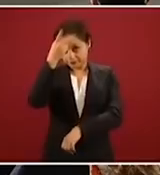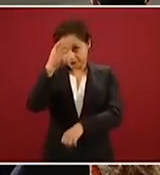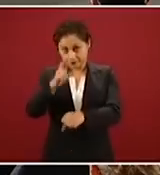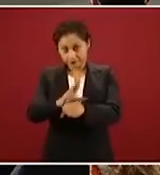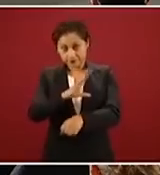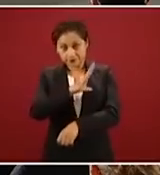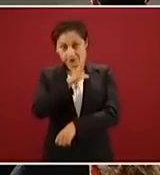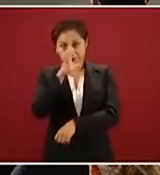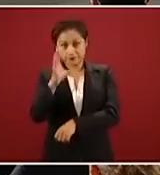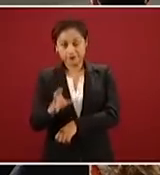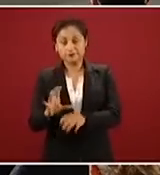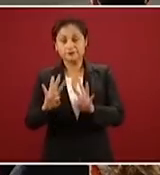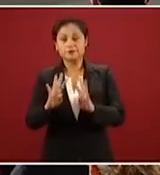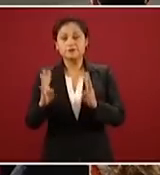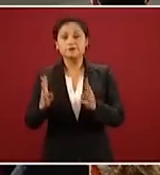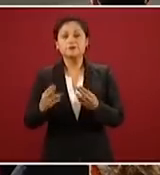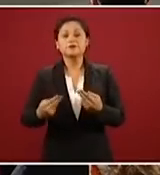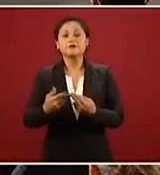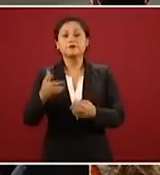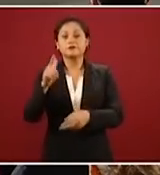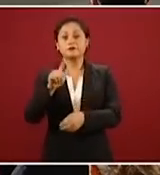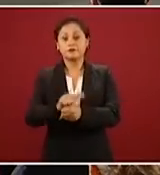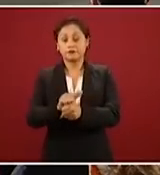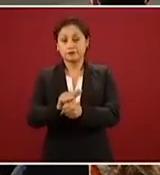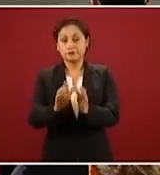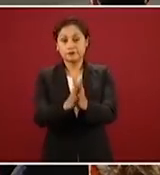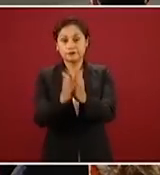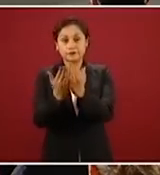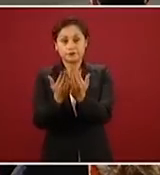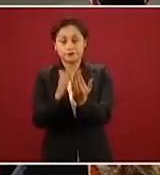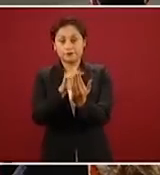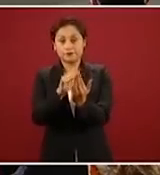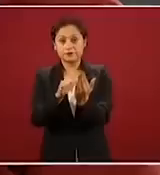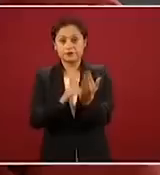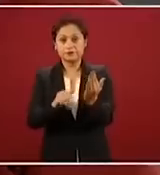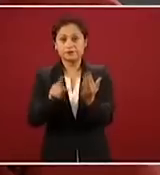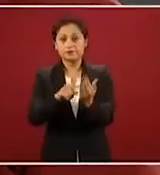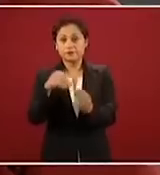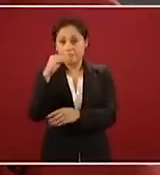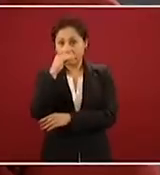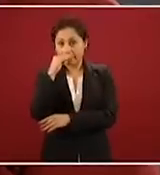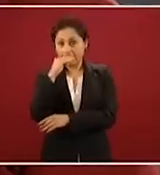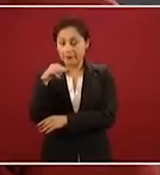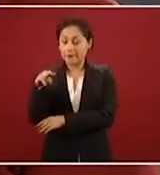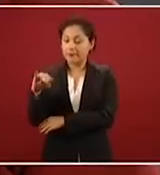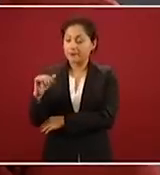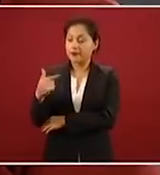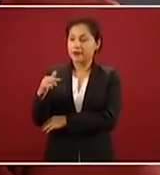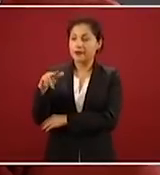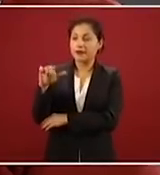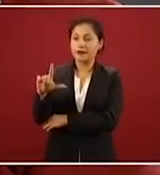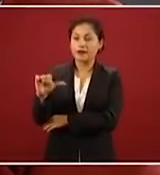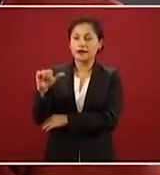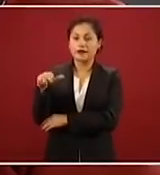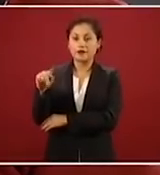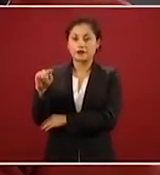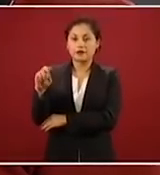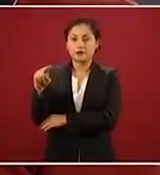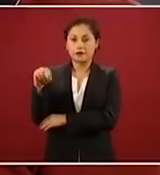Comisión Nacional de Textos, de Libros de Texto Gratuito, Miguel Antonio Mesa